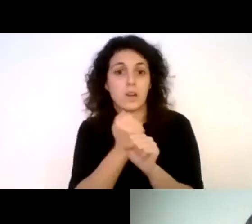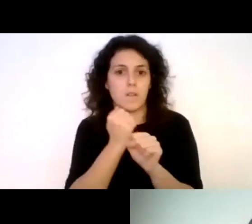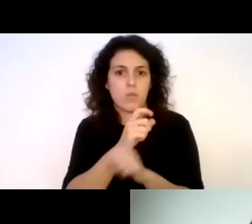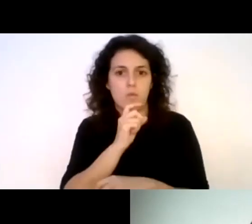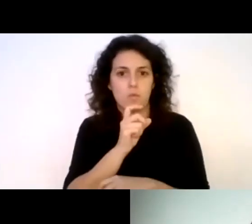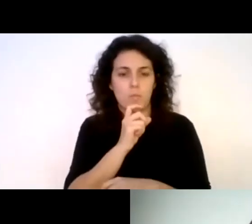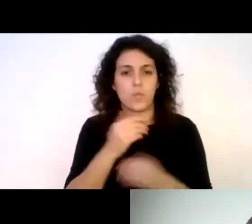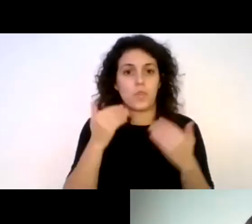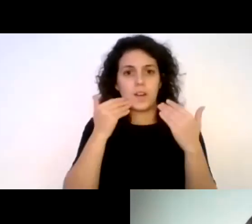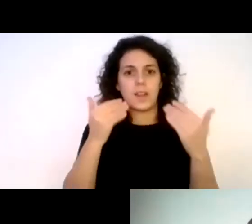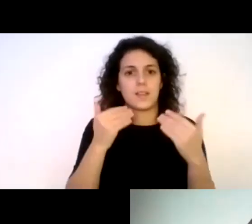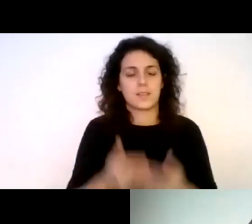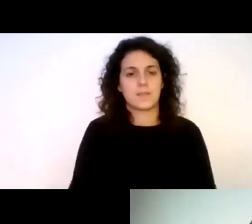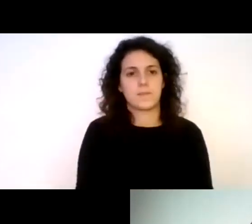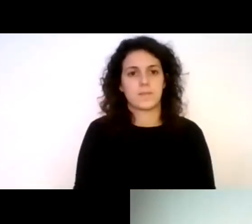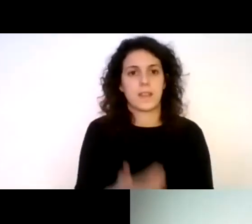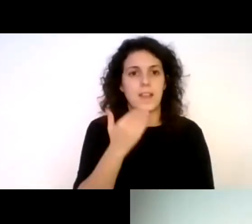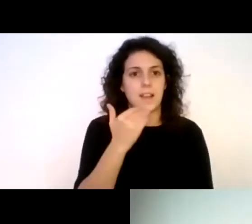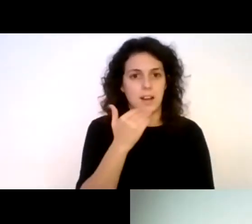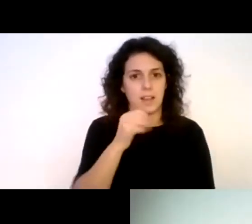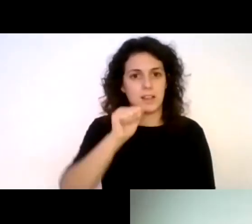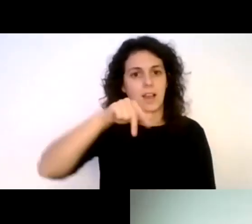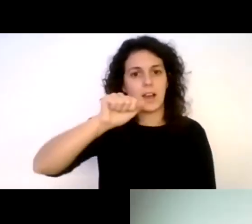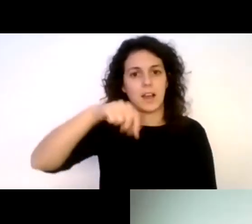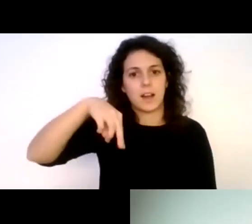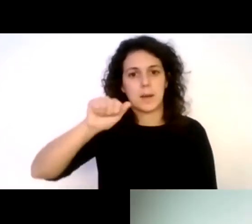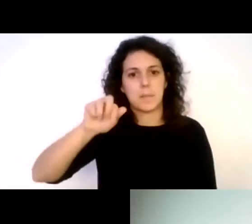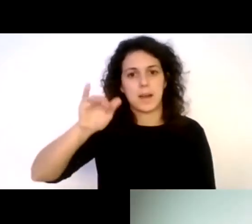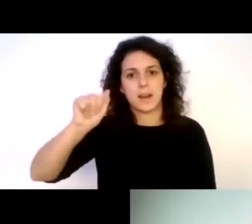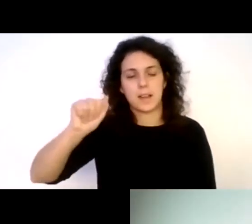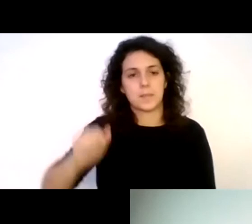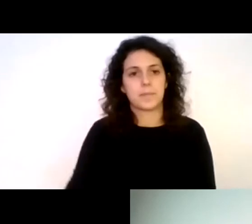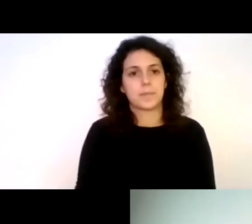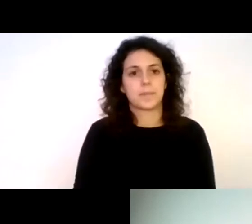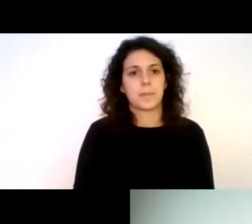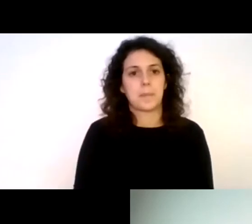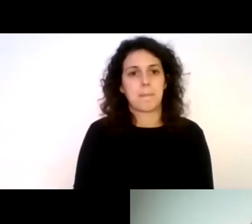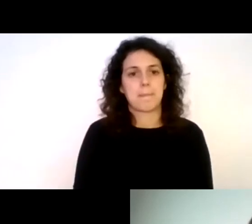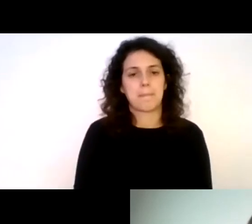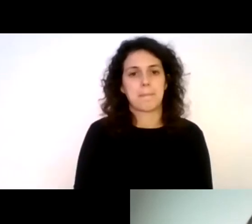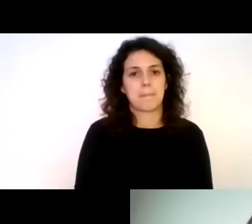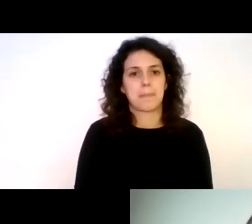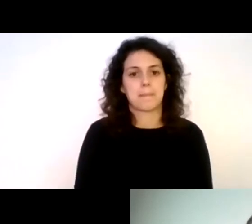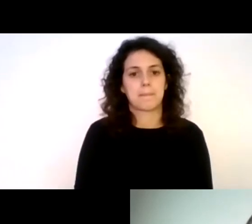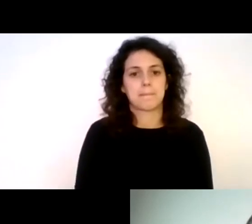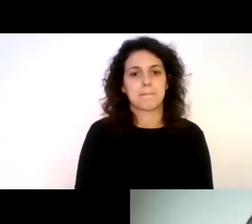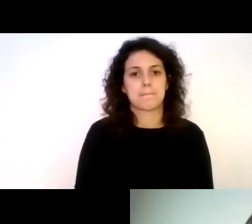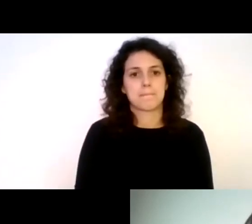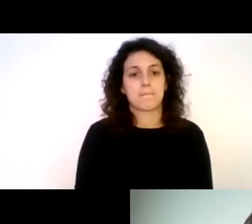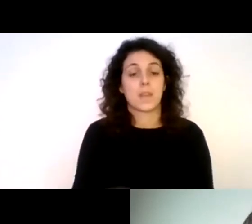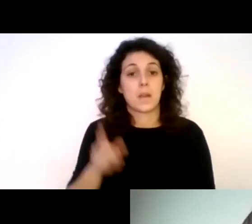Gracias. Gracias, gracias Ana María. And then, like, it's not a question, but I notice in the chat. No es una pregunta,